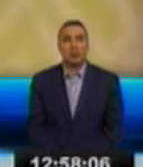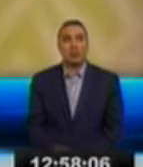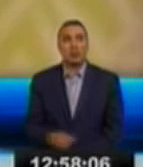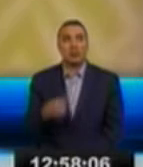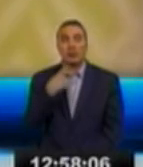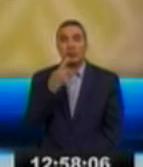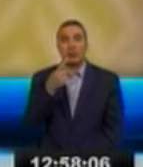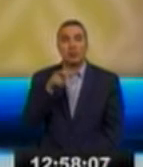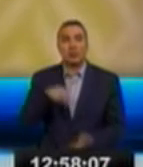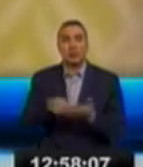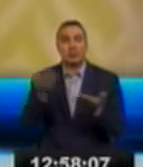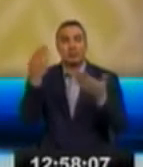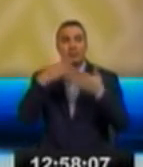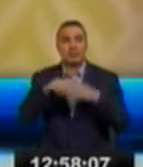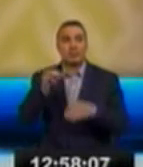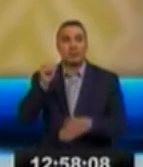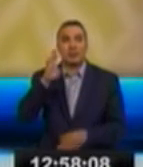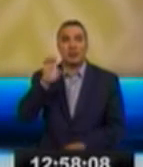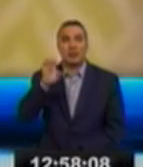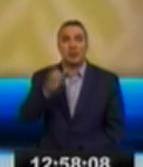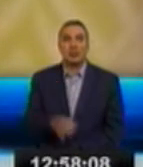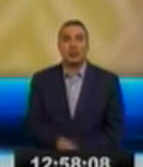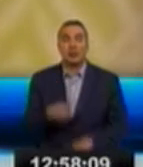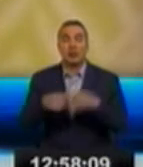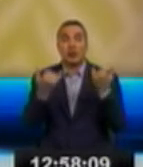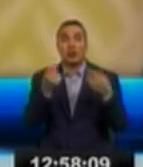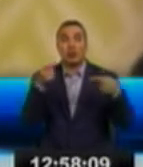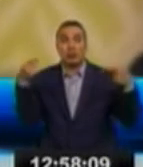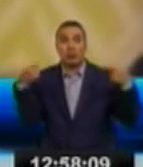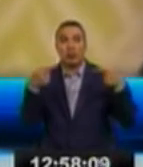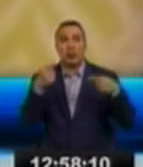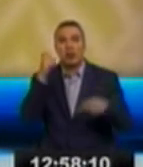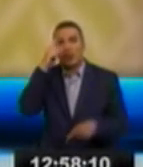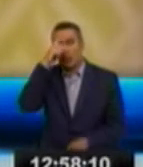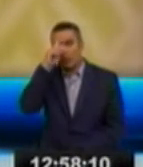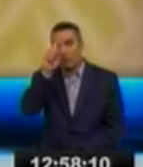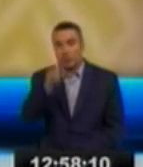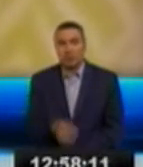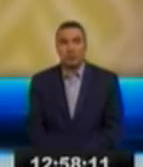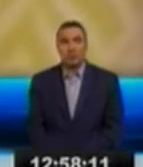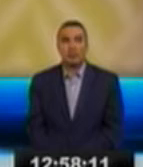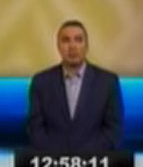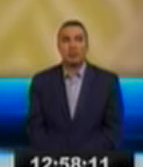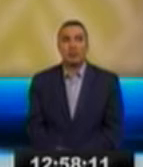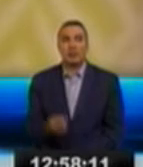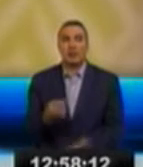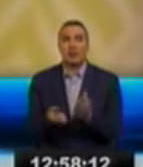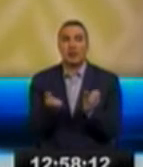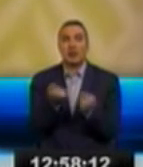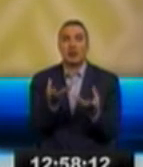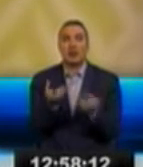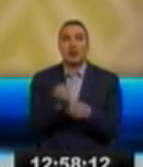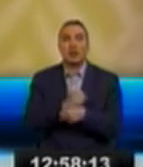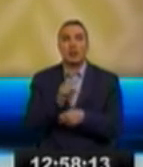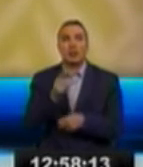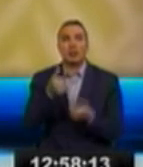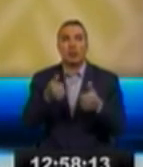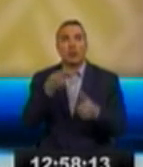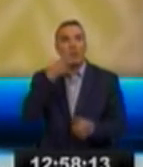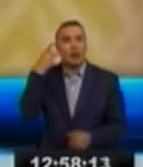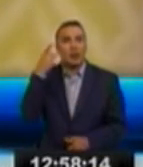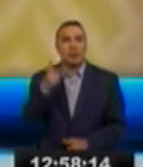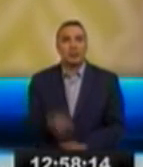etapa en Manchester, pero ahora viene un partido tan difícil y lo quiero hacer bien, que sea un buen padre.